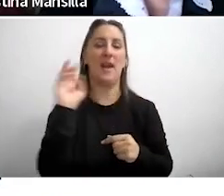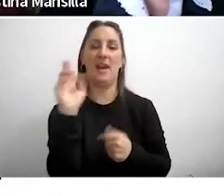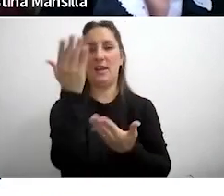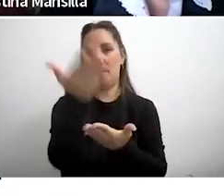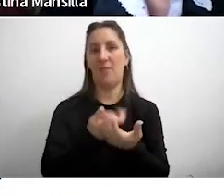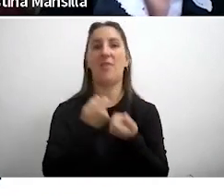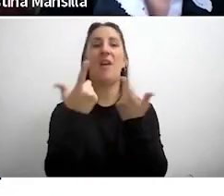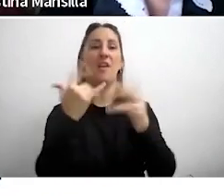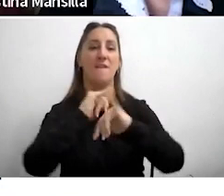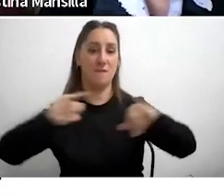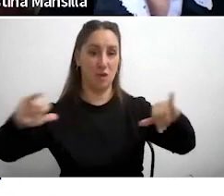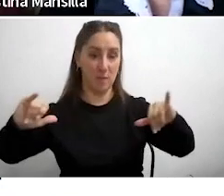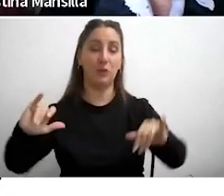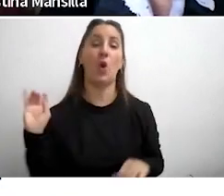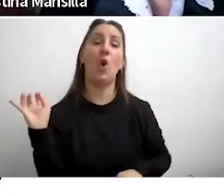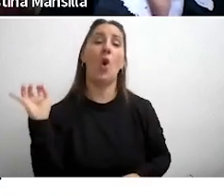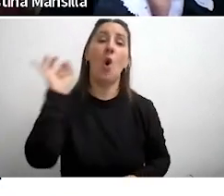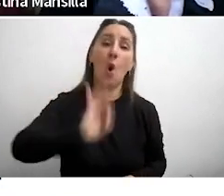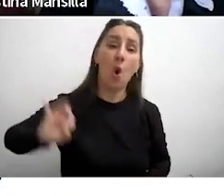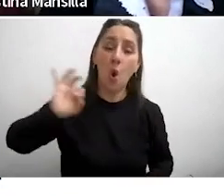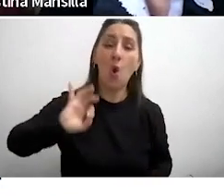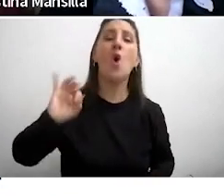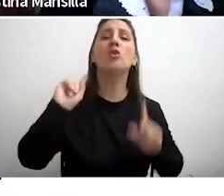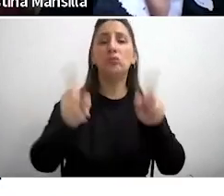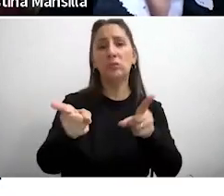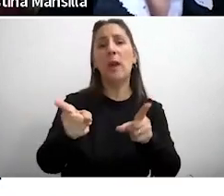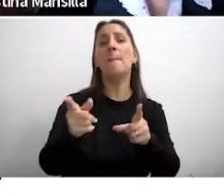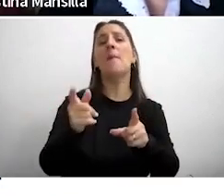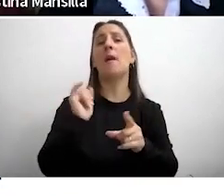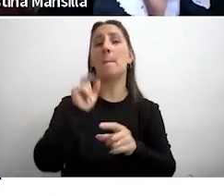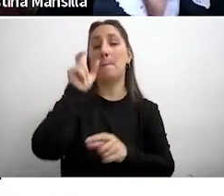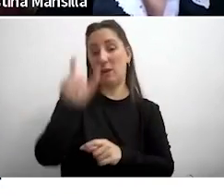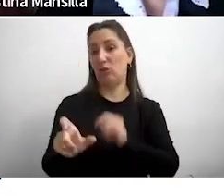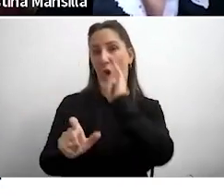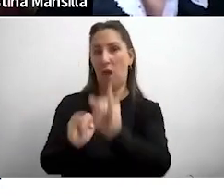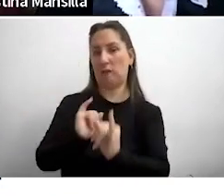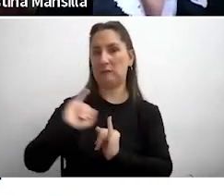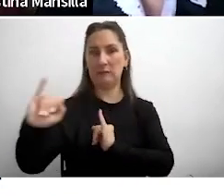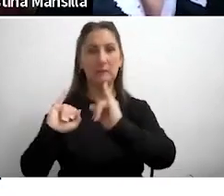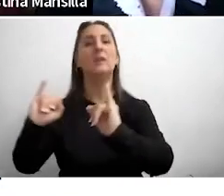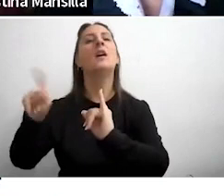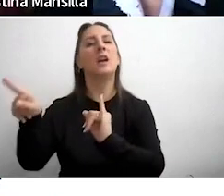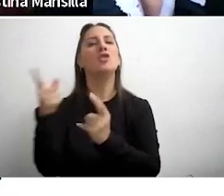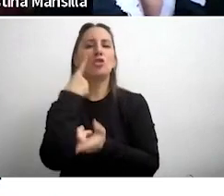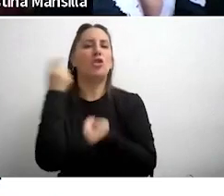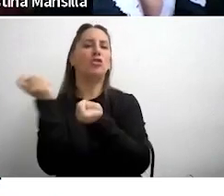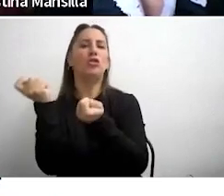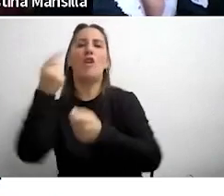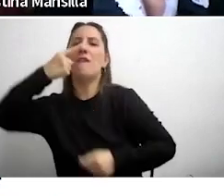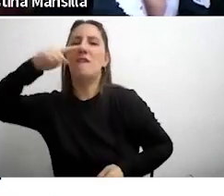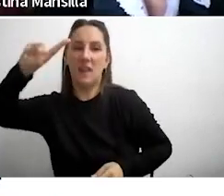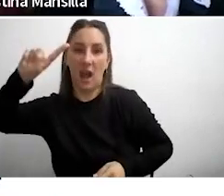informativo. O en su defecto, deberá reportar a aquellas personas que por otros medios ejerzan el control final, ya